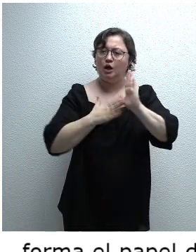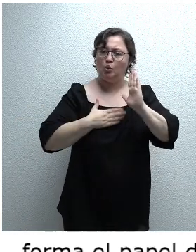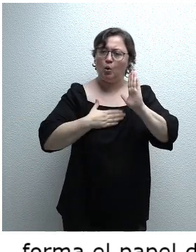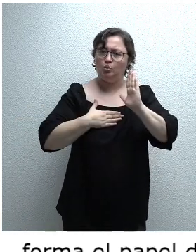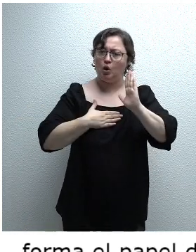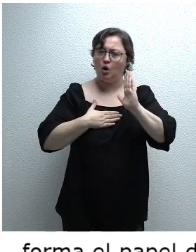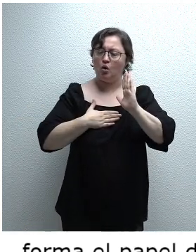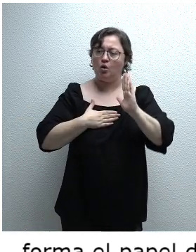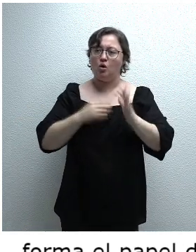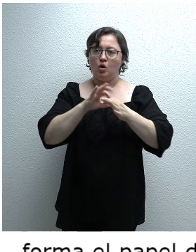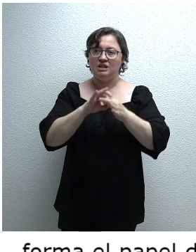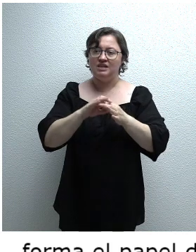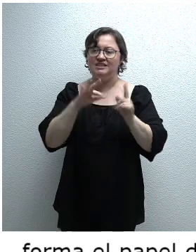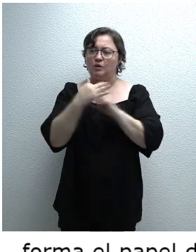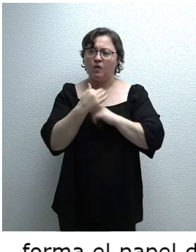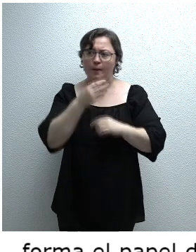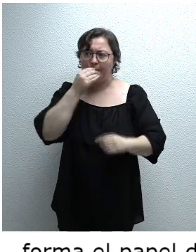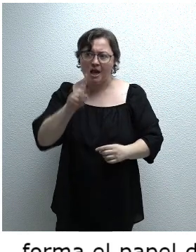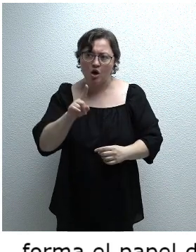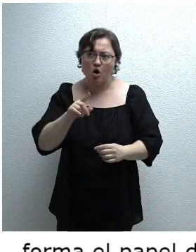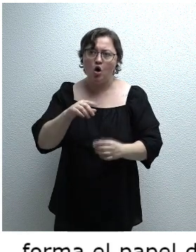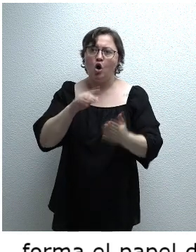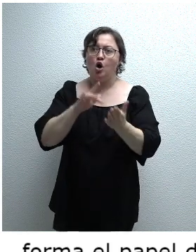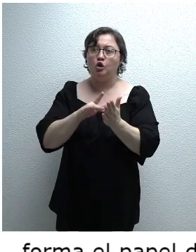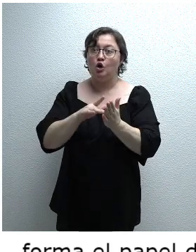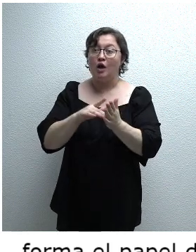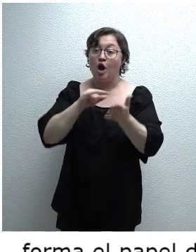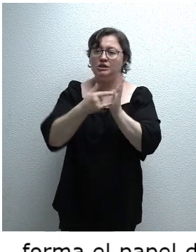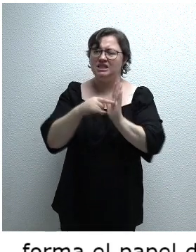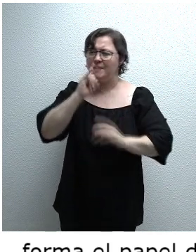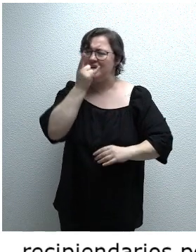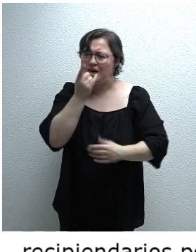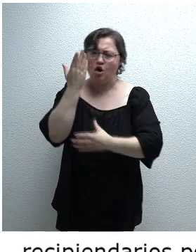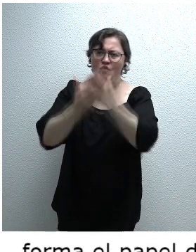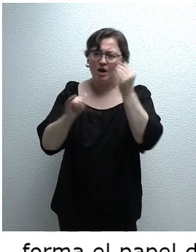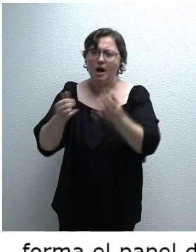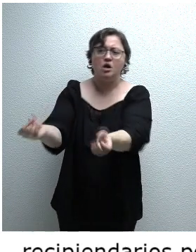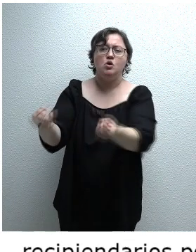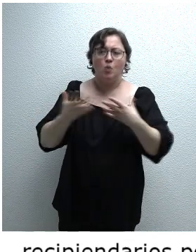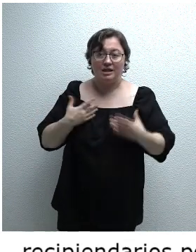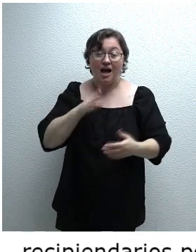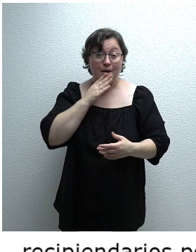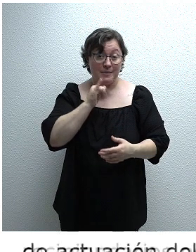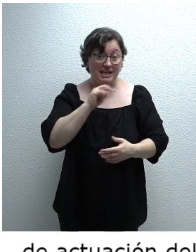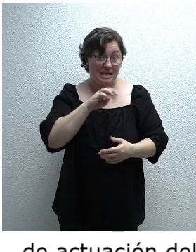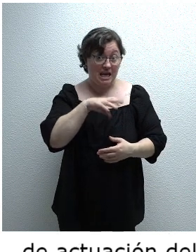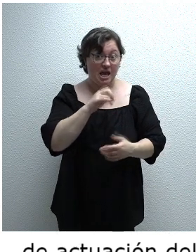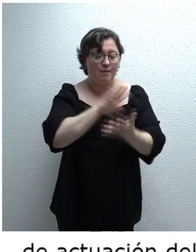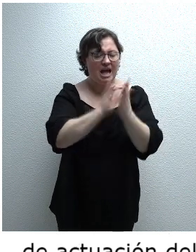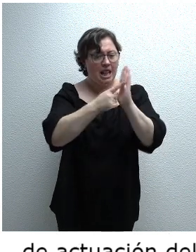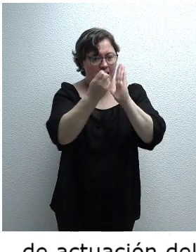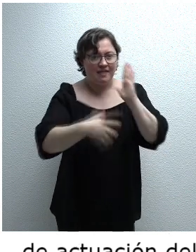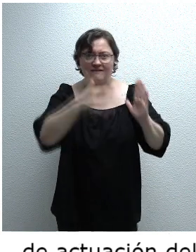de las irregularidades o los defectos de actuación del sistema. Como bien decía Irene, la ley transmite